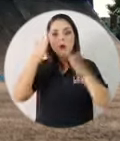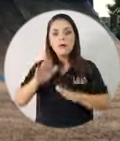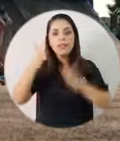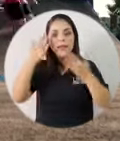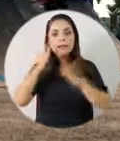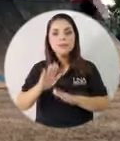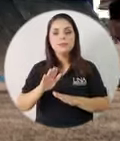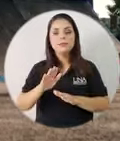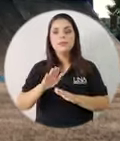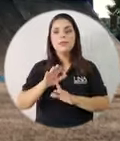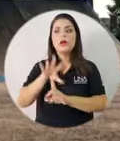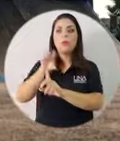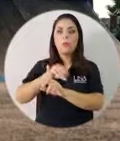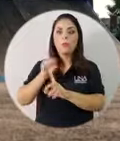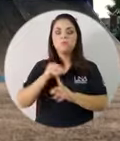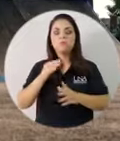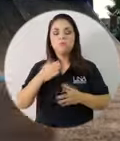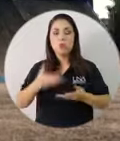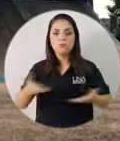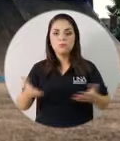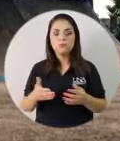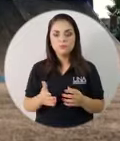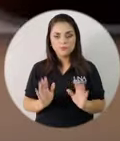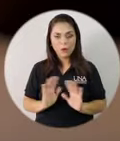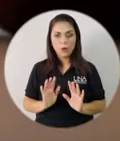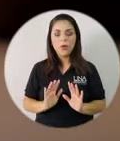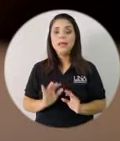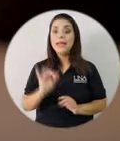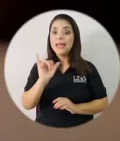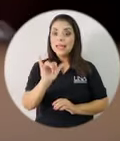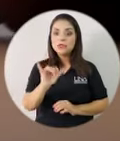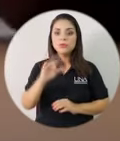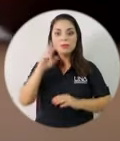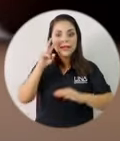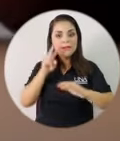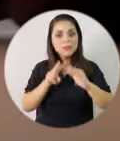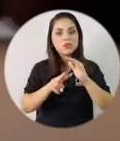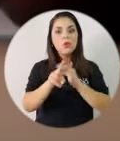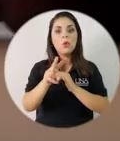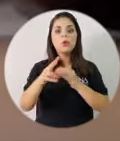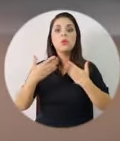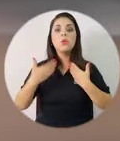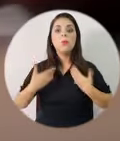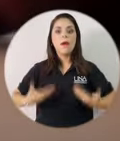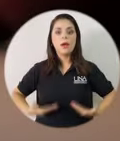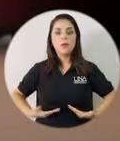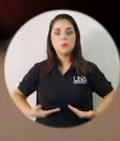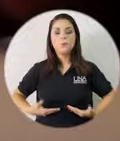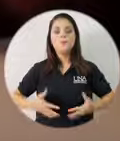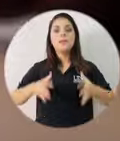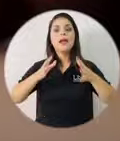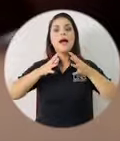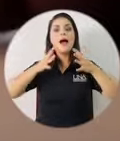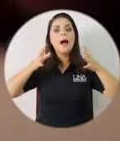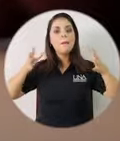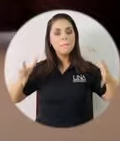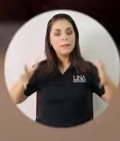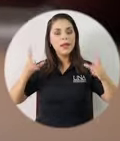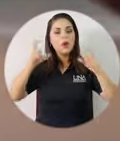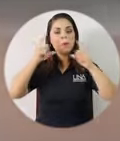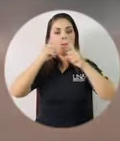obedientes reproductores de instrucciones superiores. Esto tiene que ver con una visión de ser humano amplia, compleja y yo